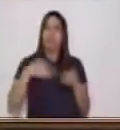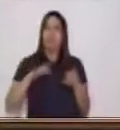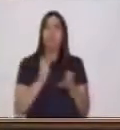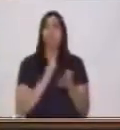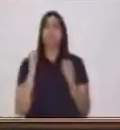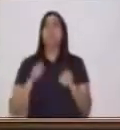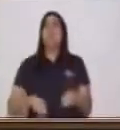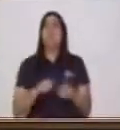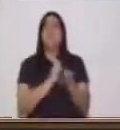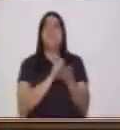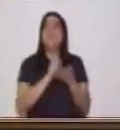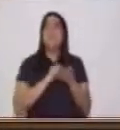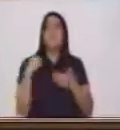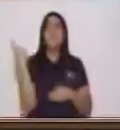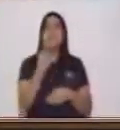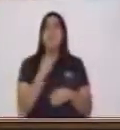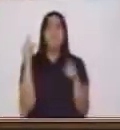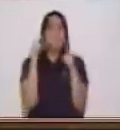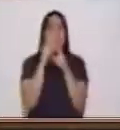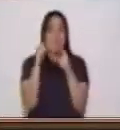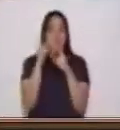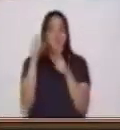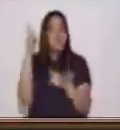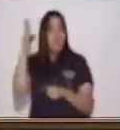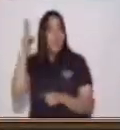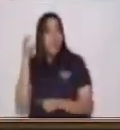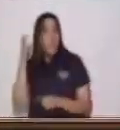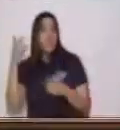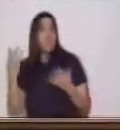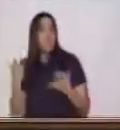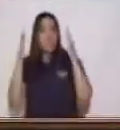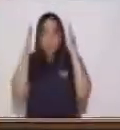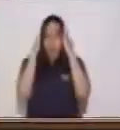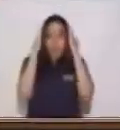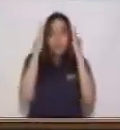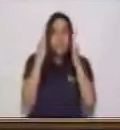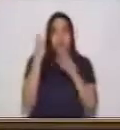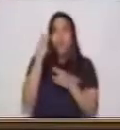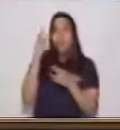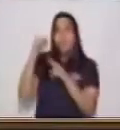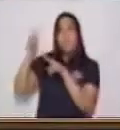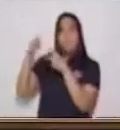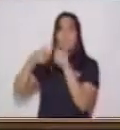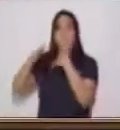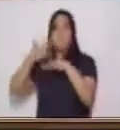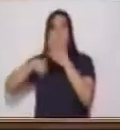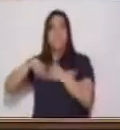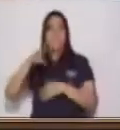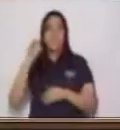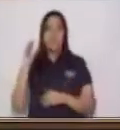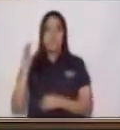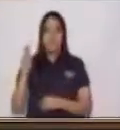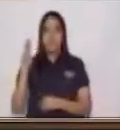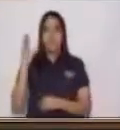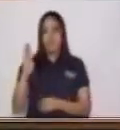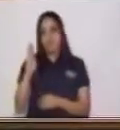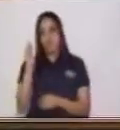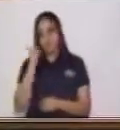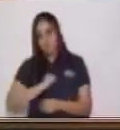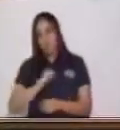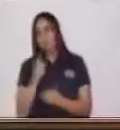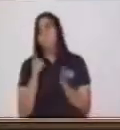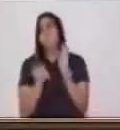escribir todas las palabras que escuches con el sonido de la V o de la B. No importando si